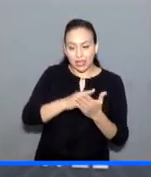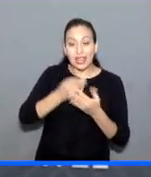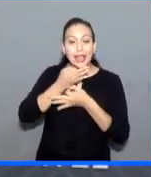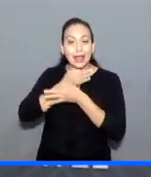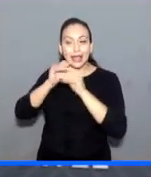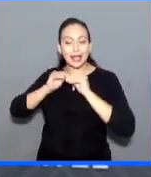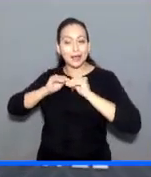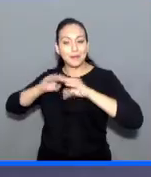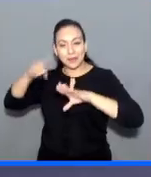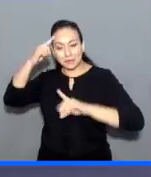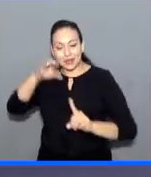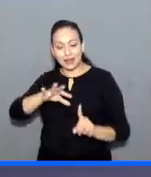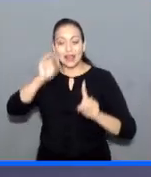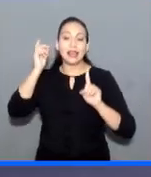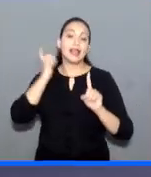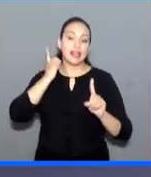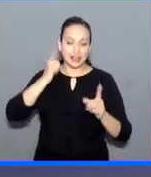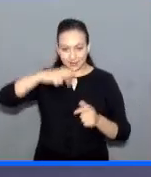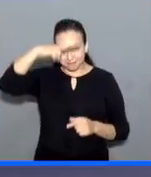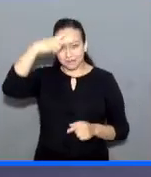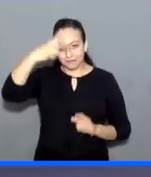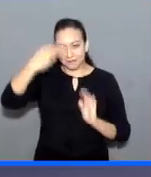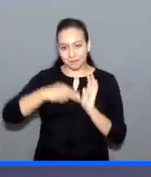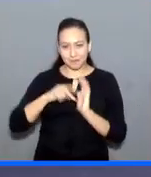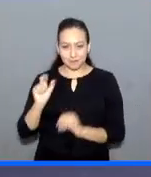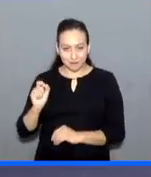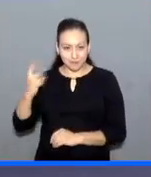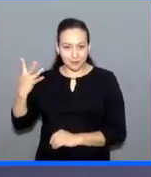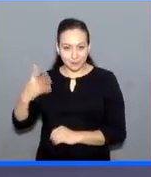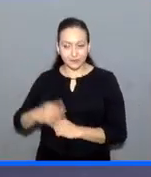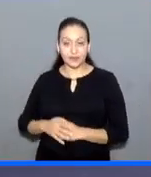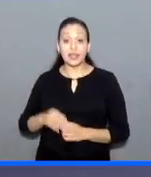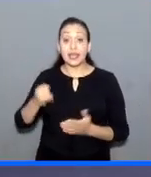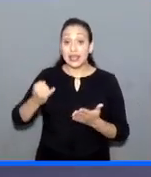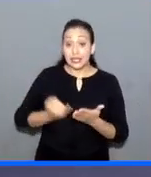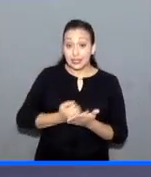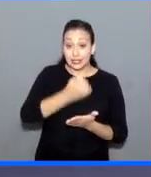de diputaciones en México en 2024 y sentencia Subreg